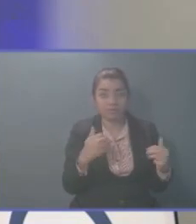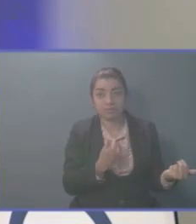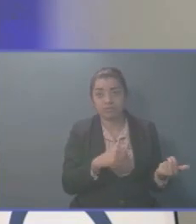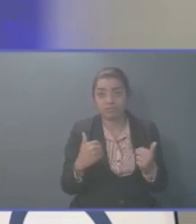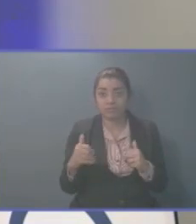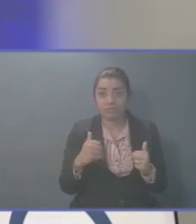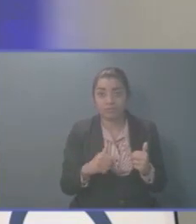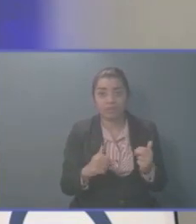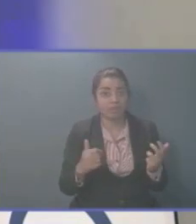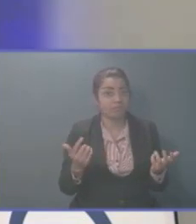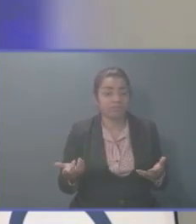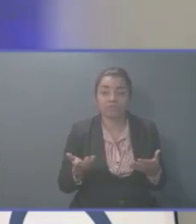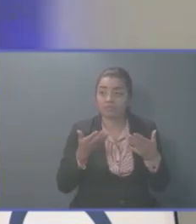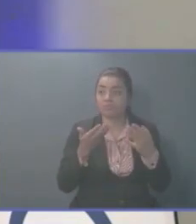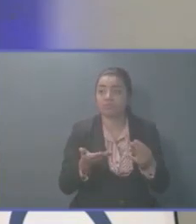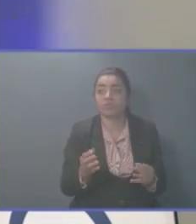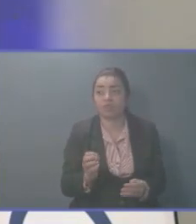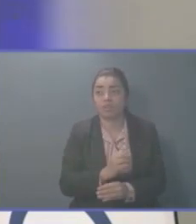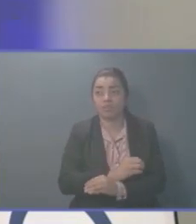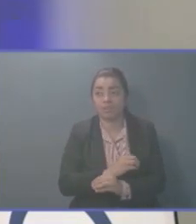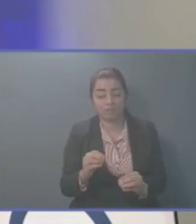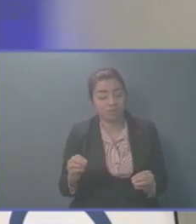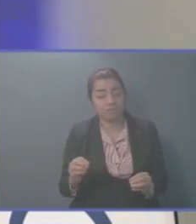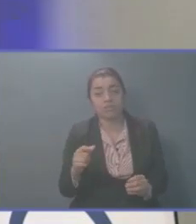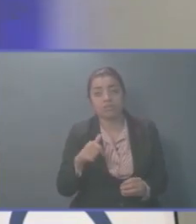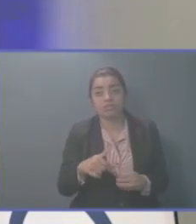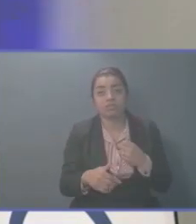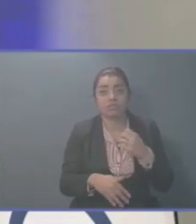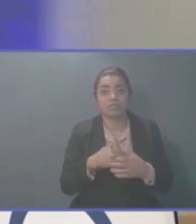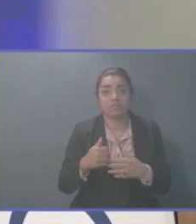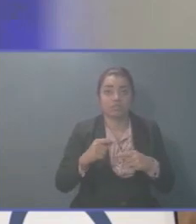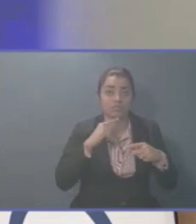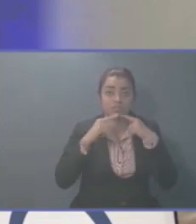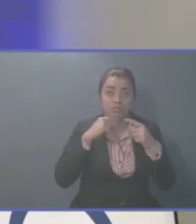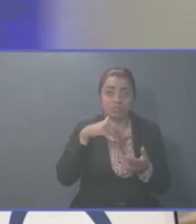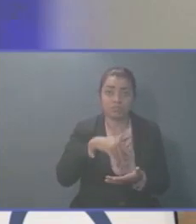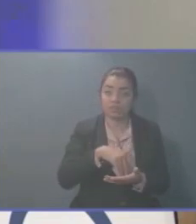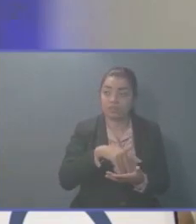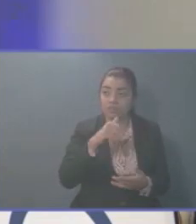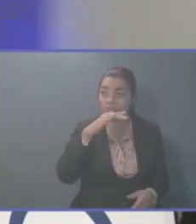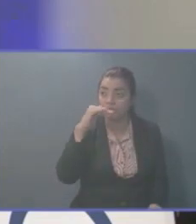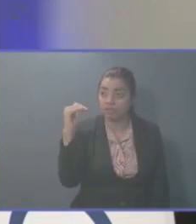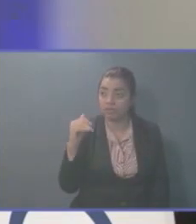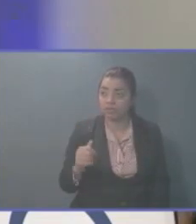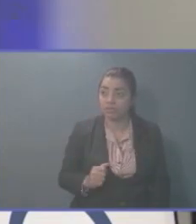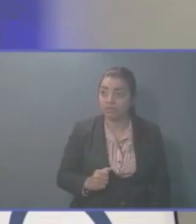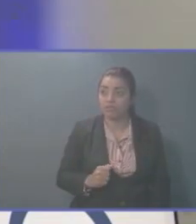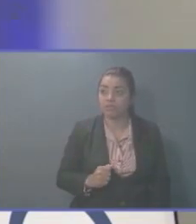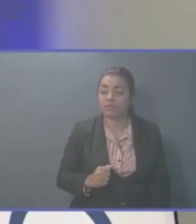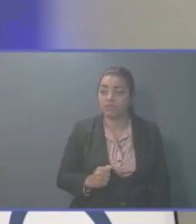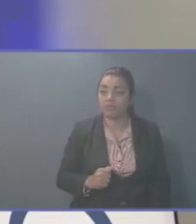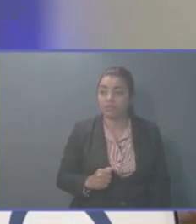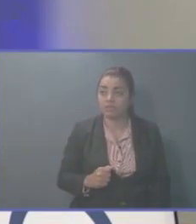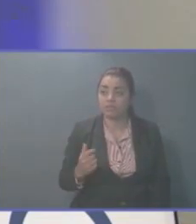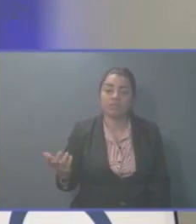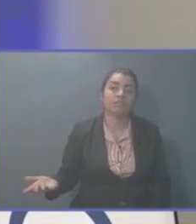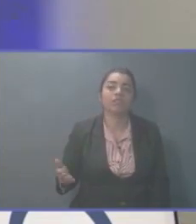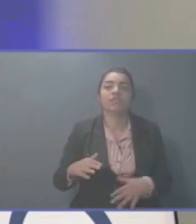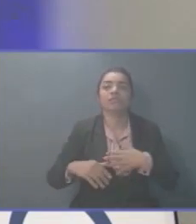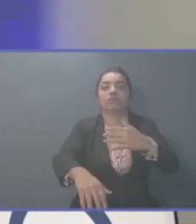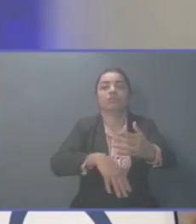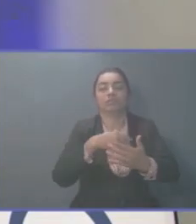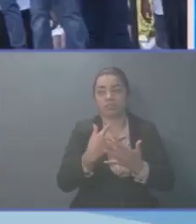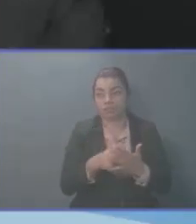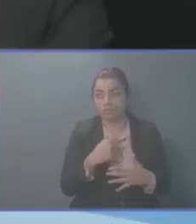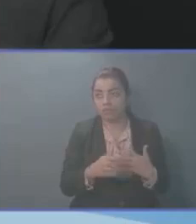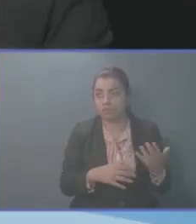acciones no contribuyen en nada para el proceso democrático del país. Quiero que le explique a la población,